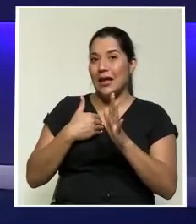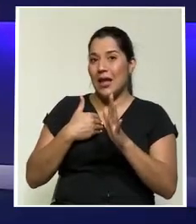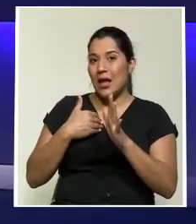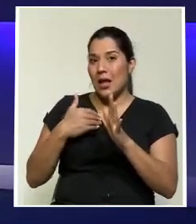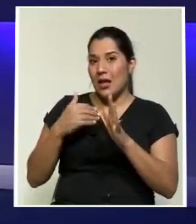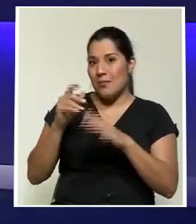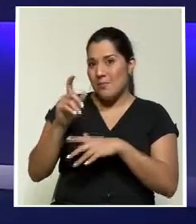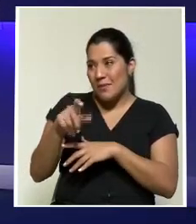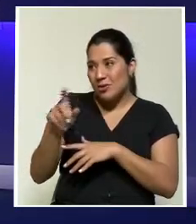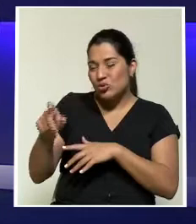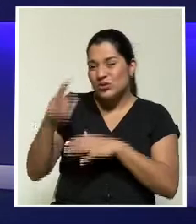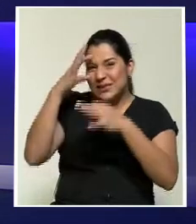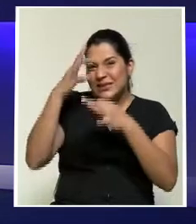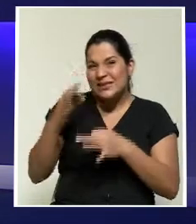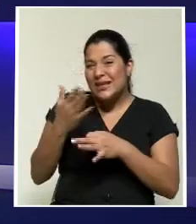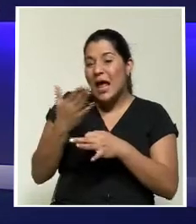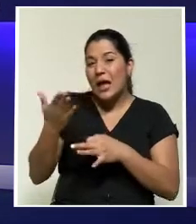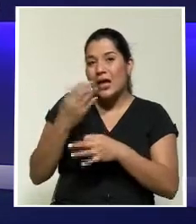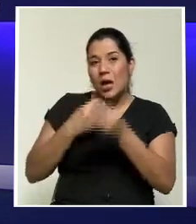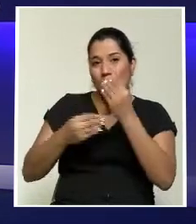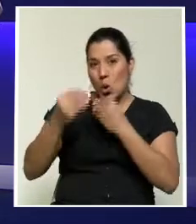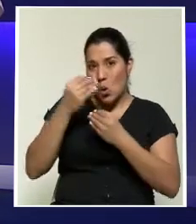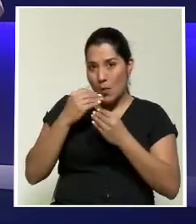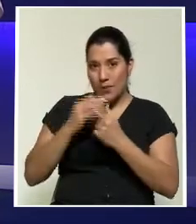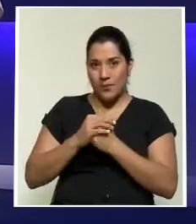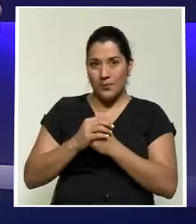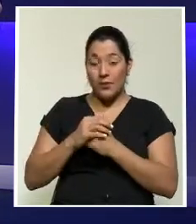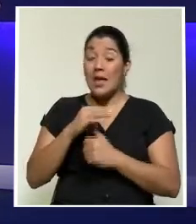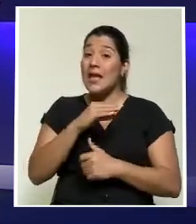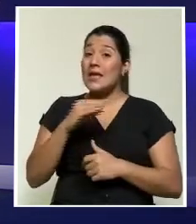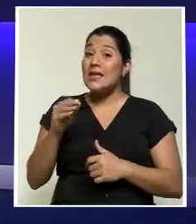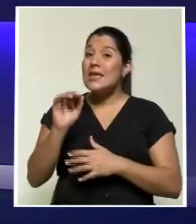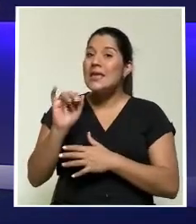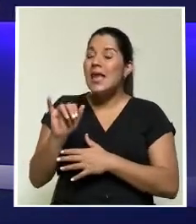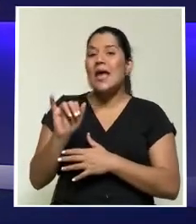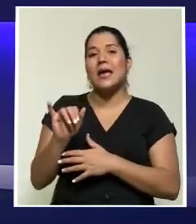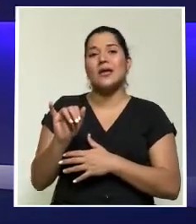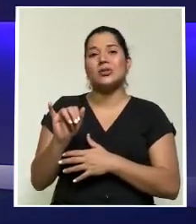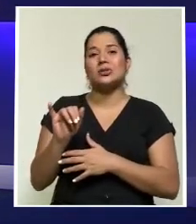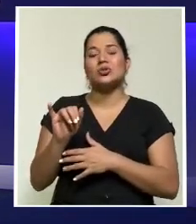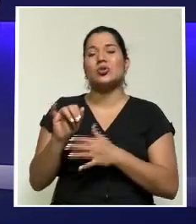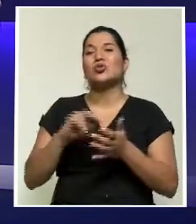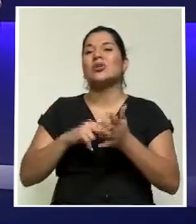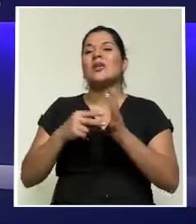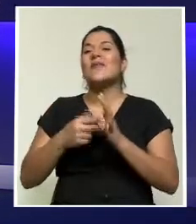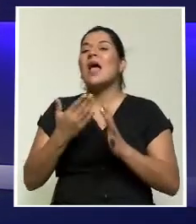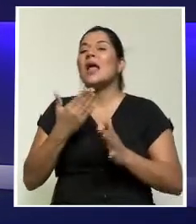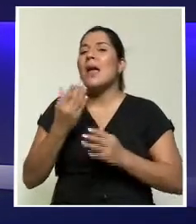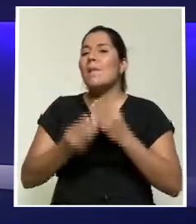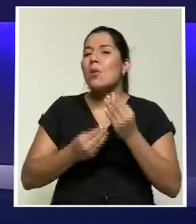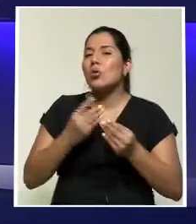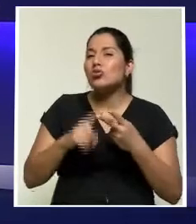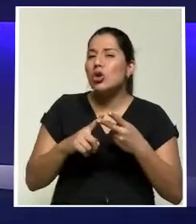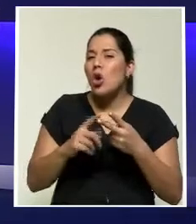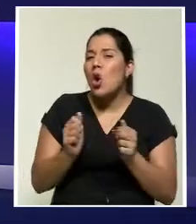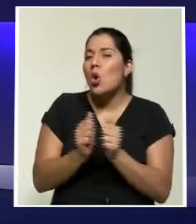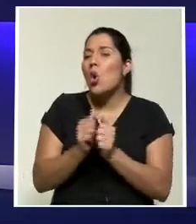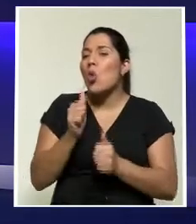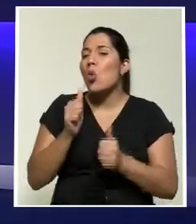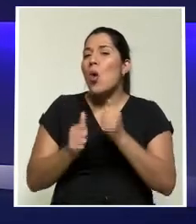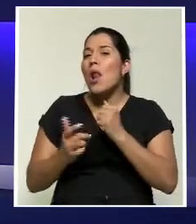su alimentación, ¿verdad? Y eso incurriendo en el qué van a producir, bajo qué sistemas